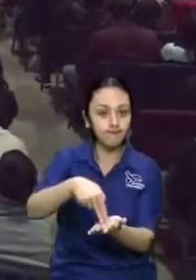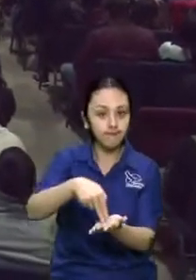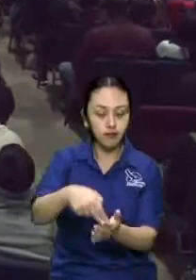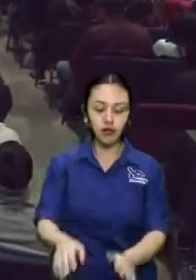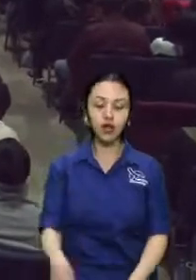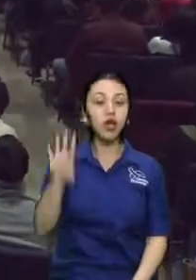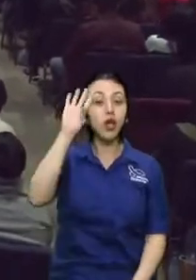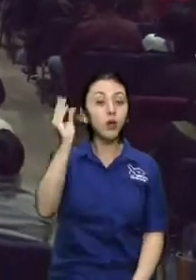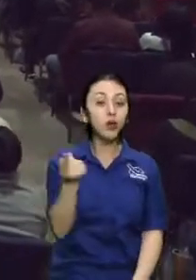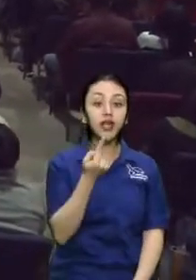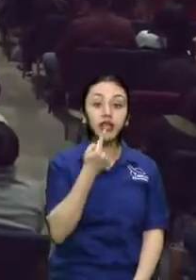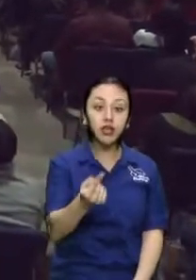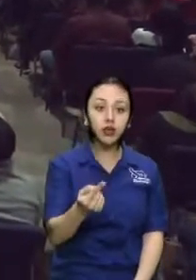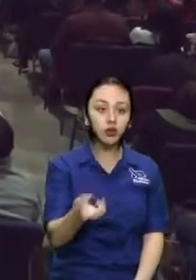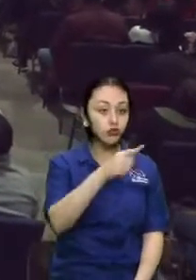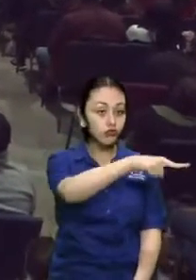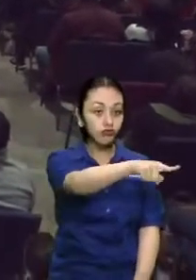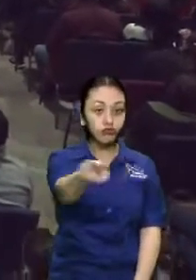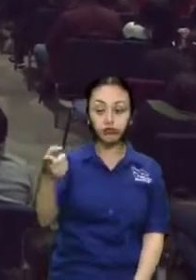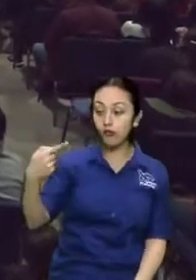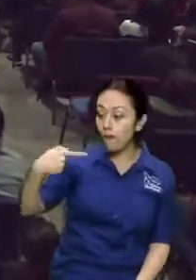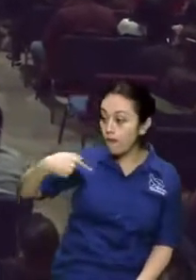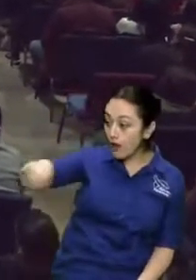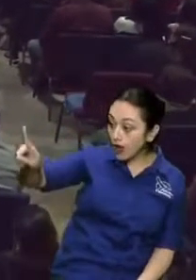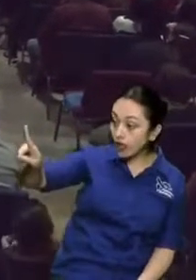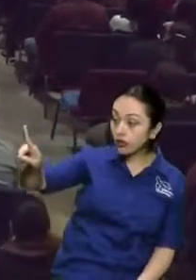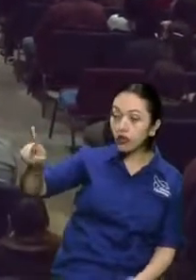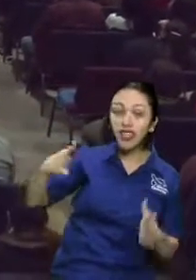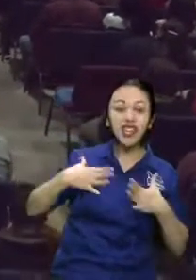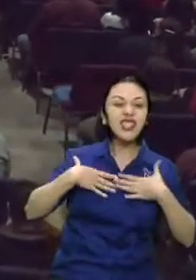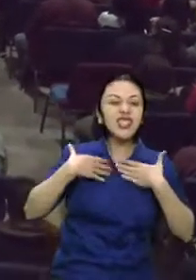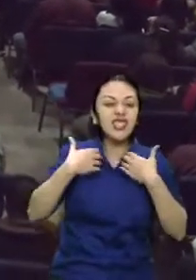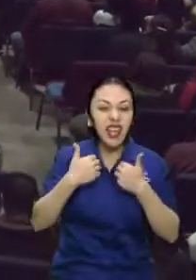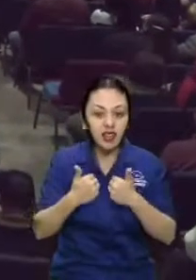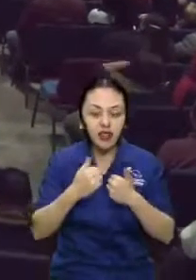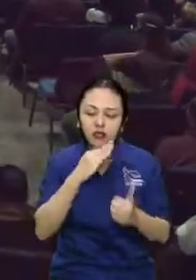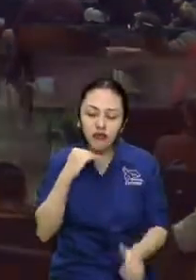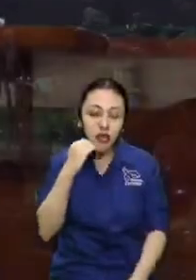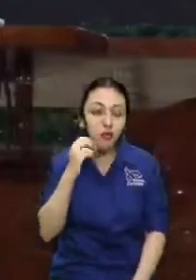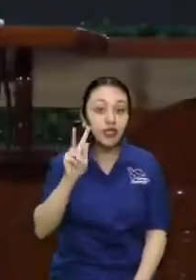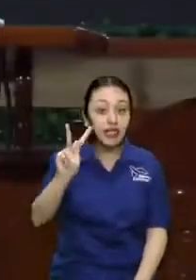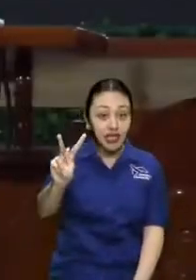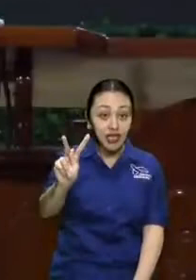limpien a los leprosos y resuciten a los muertos, dice hermano.